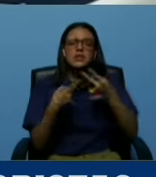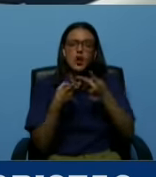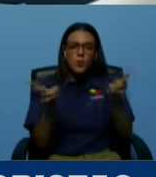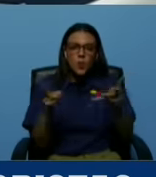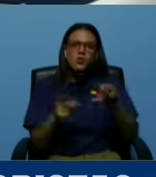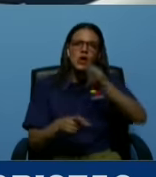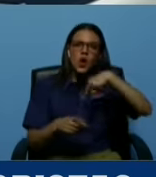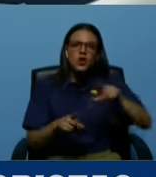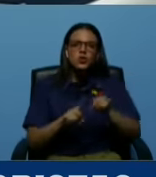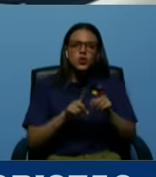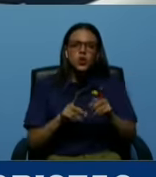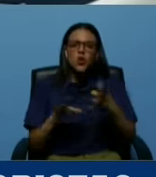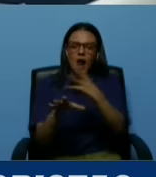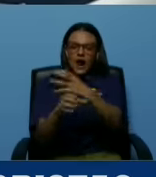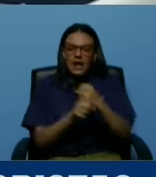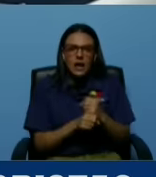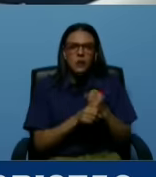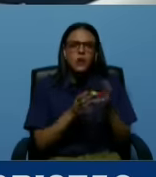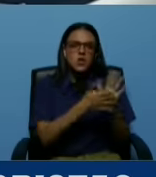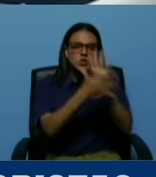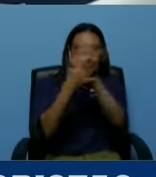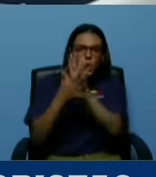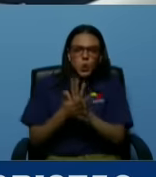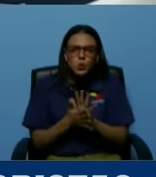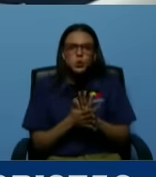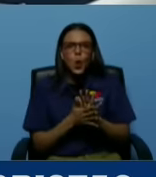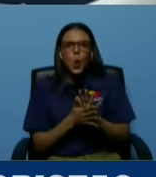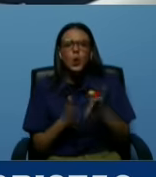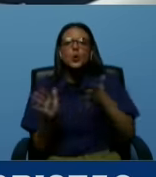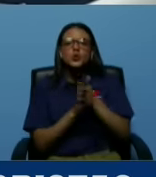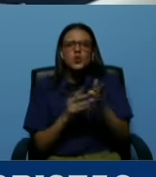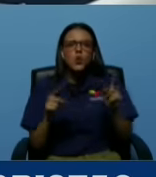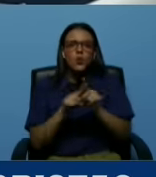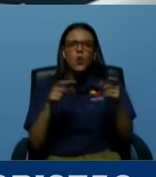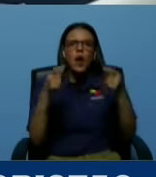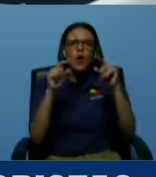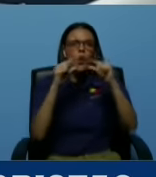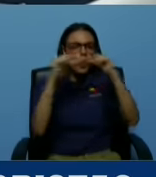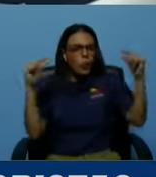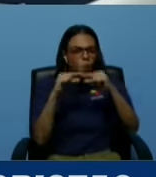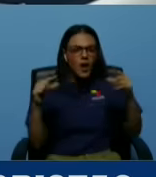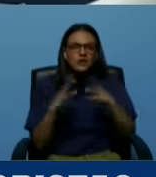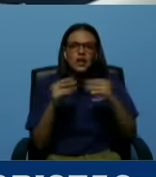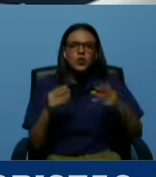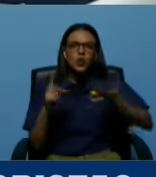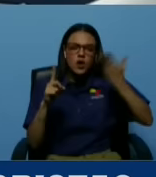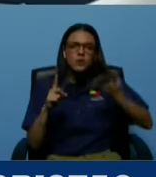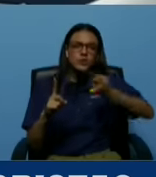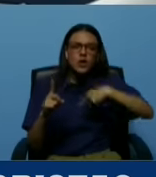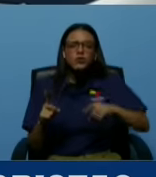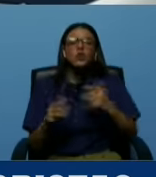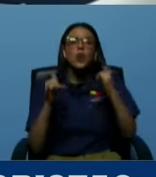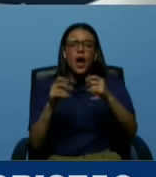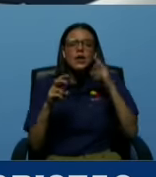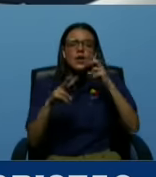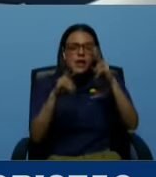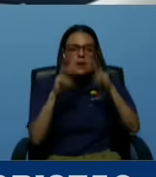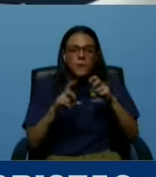afortunadamente recuperando en tiempo real a numerosas cuentas. Pero lo importante es que hay una investigación. El país